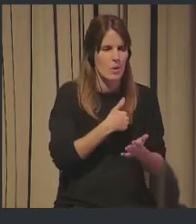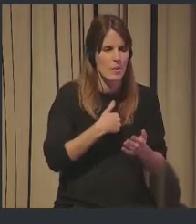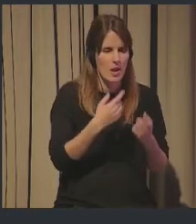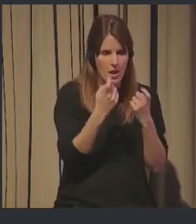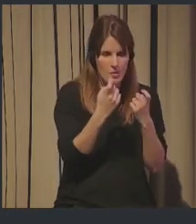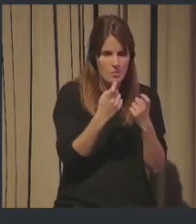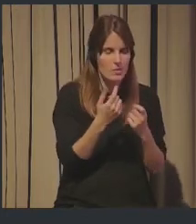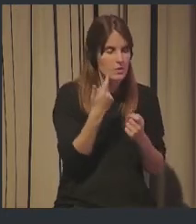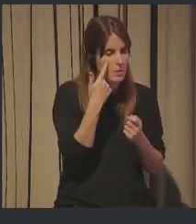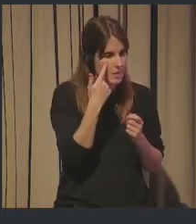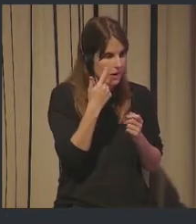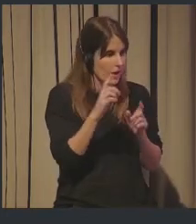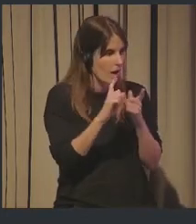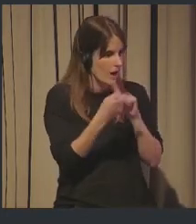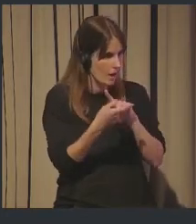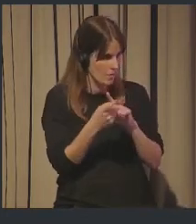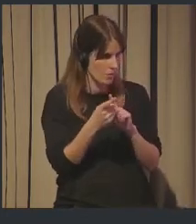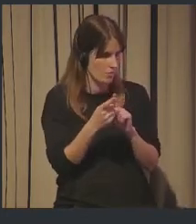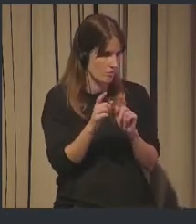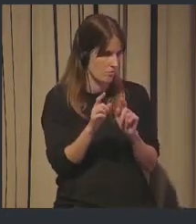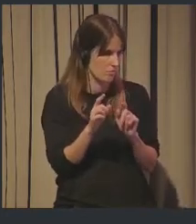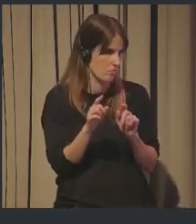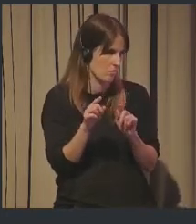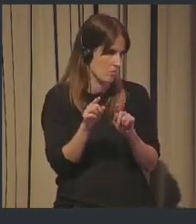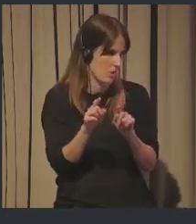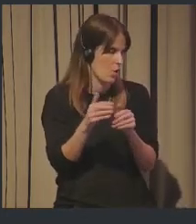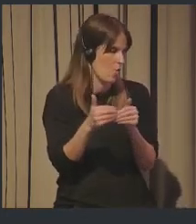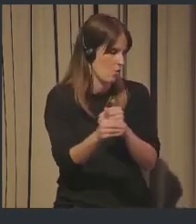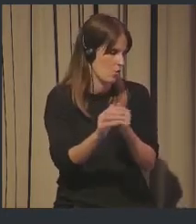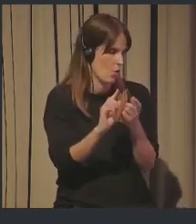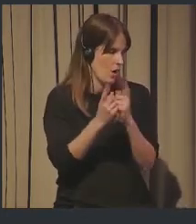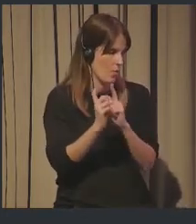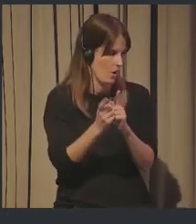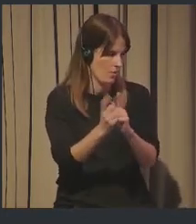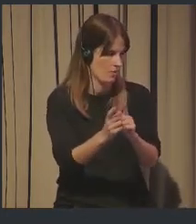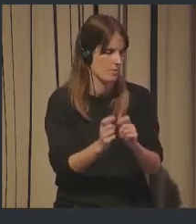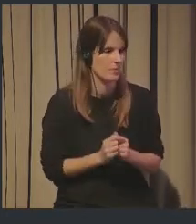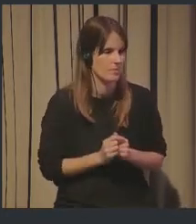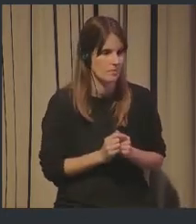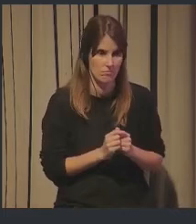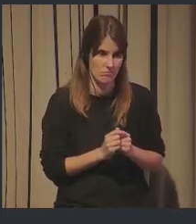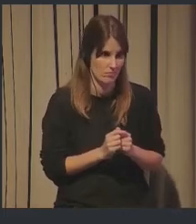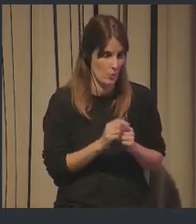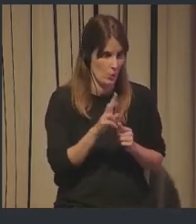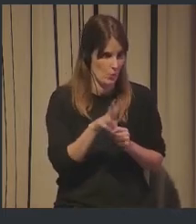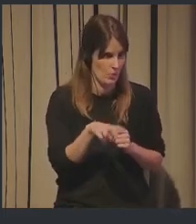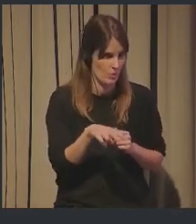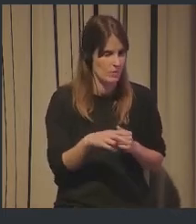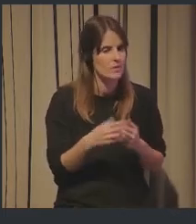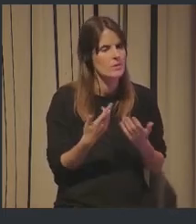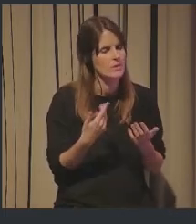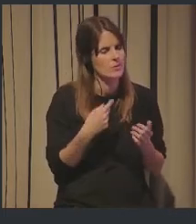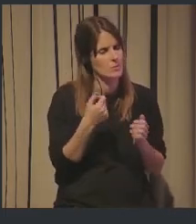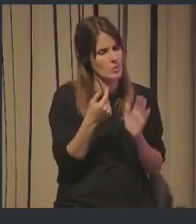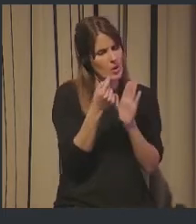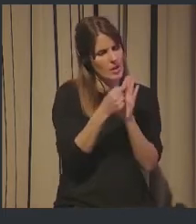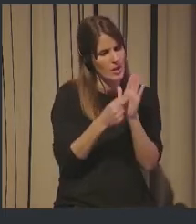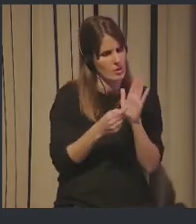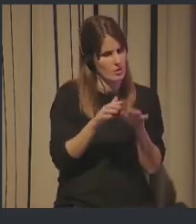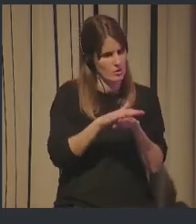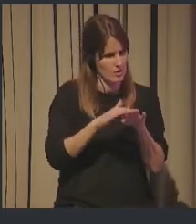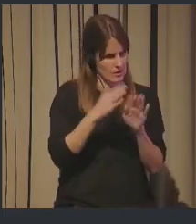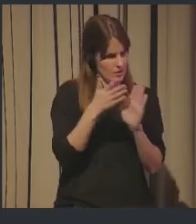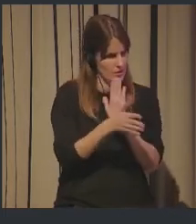mira, esto es cómo se produce el cambio, o es así como se produce el futuro. Voy a dar unas indicaciones sobre cómo en la Universidad